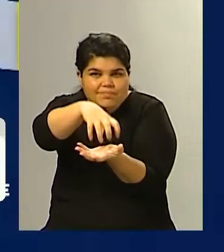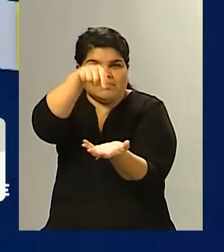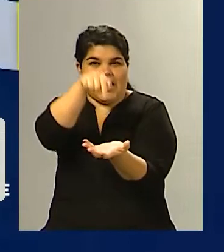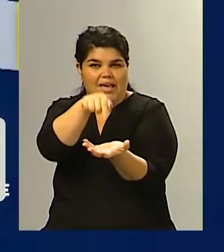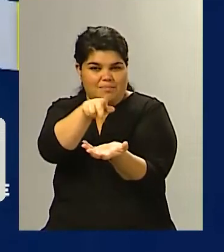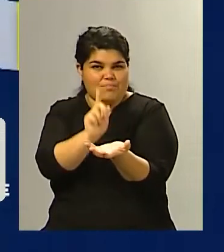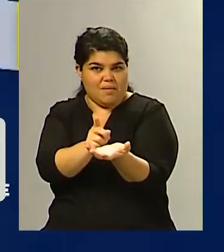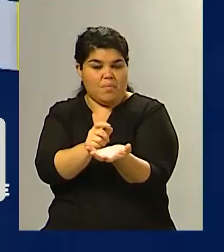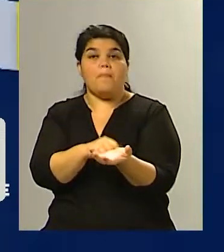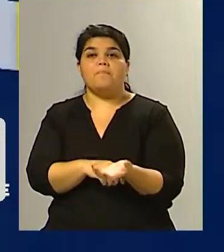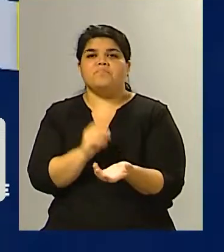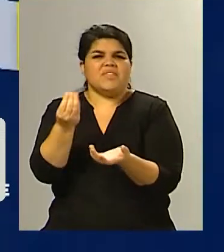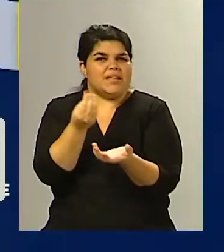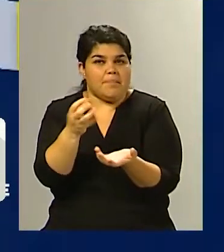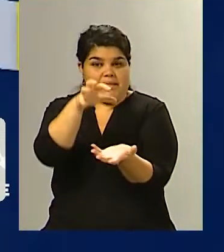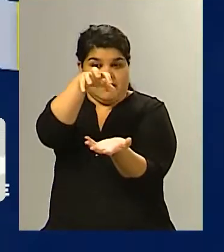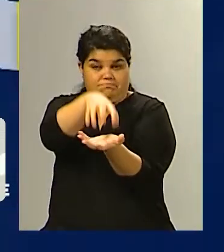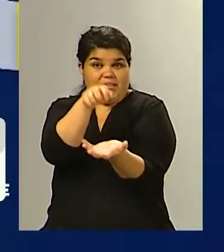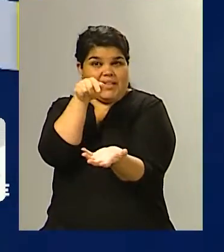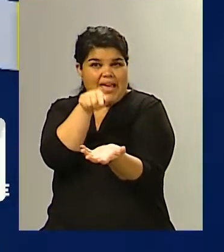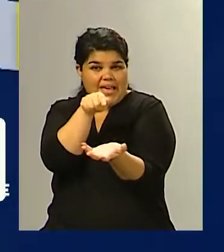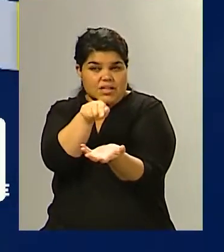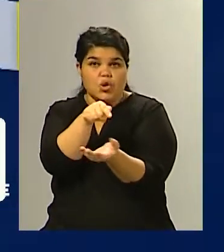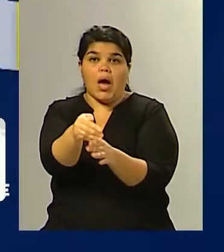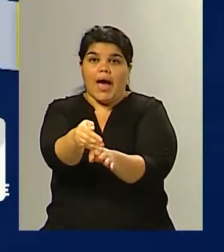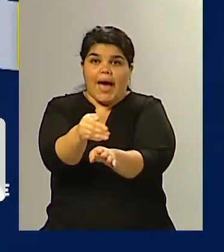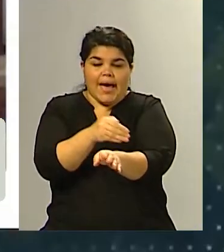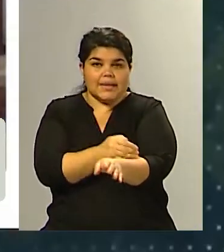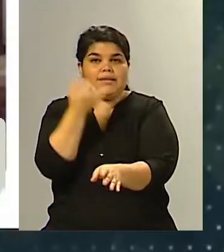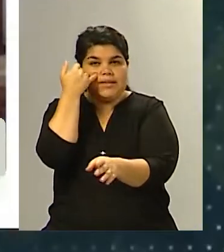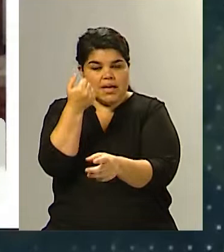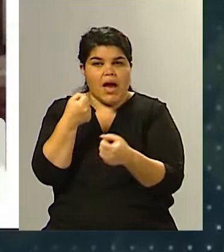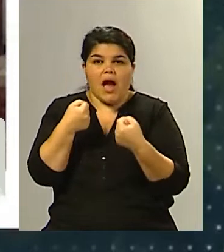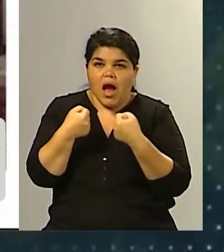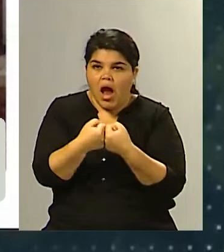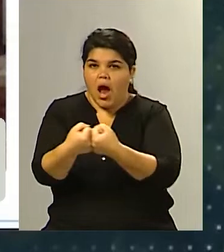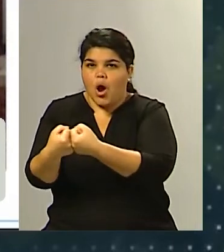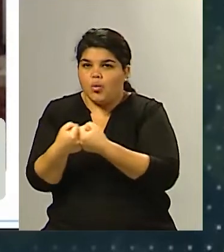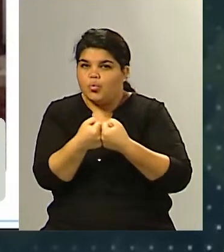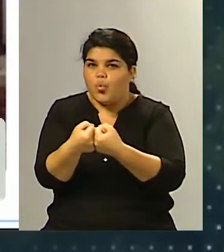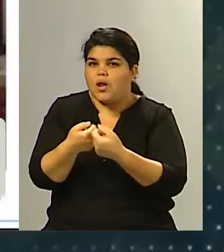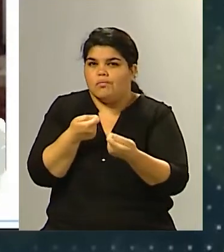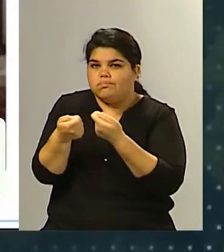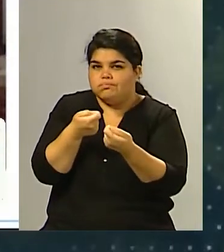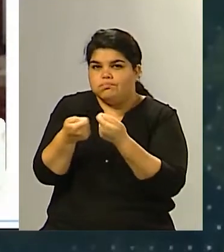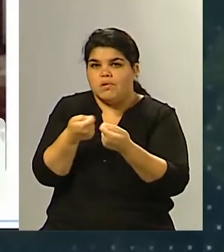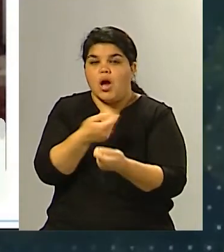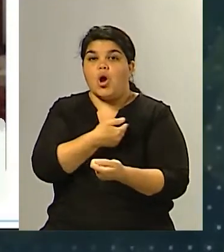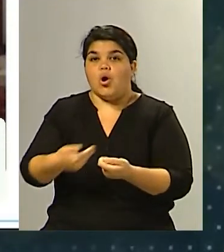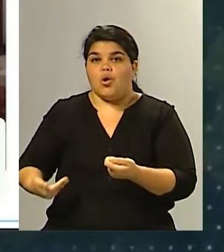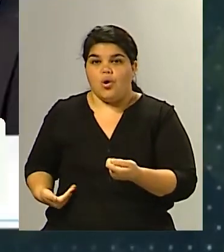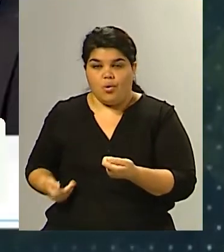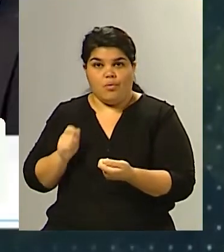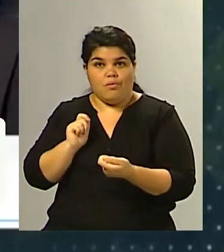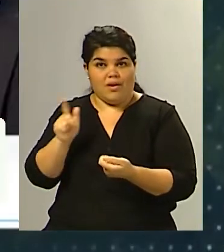ese centro que tenía un arreglo, en general tiene un arreglo con el Ejecutivo, que son negociaciones, verdaderas